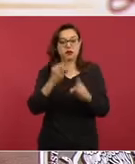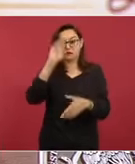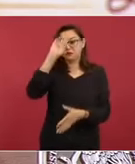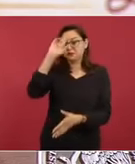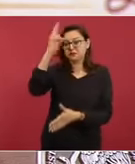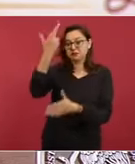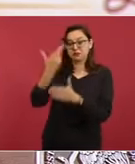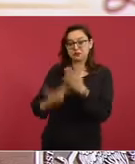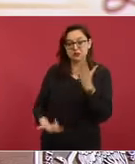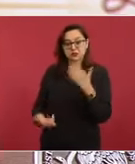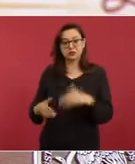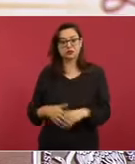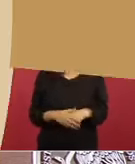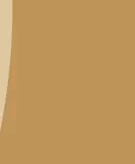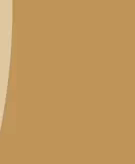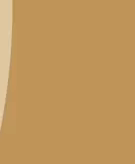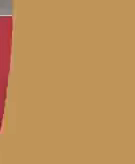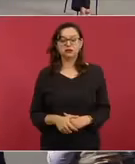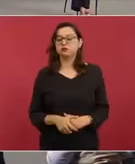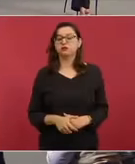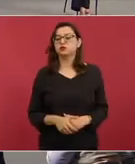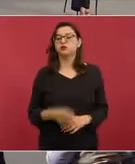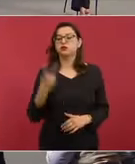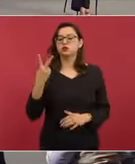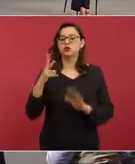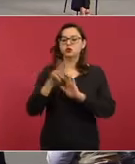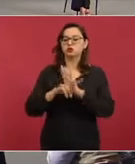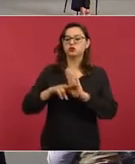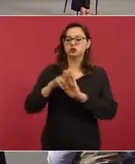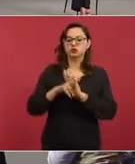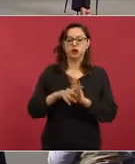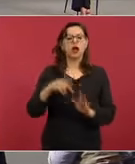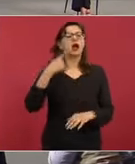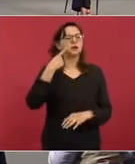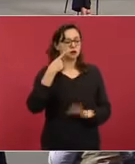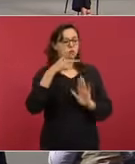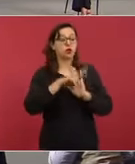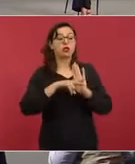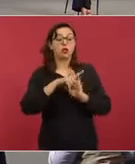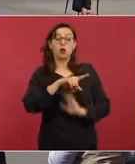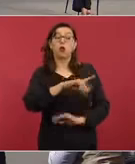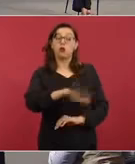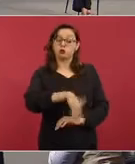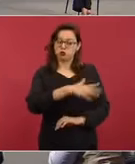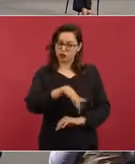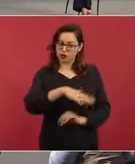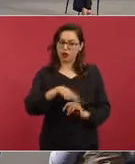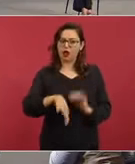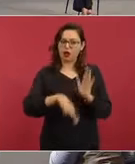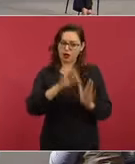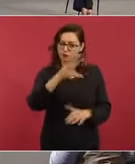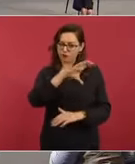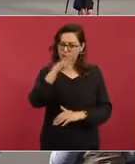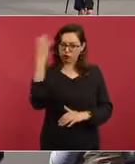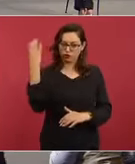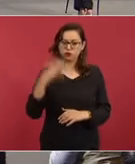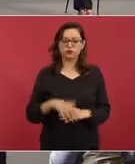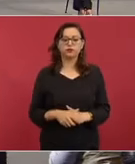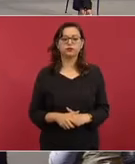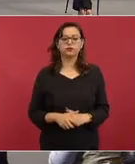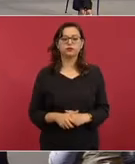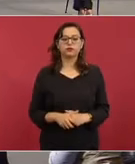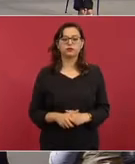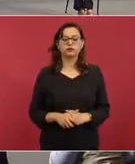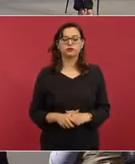además antidemocrático. El jefe del Ejecutivo declaró que la señora Julia Carabias, quien se ha pronunciado en contra